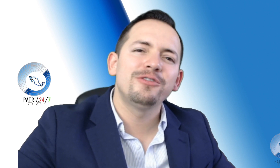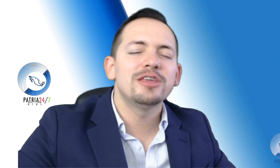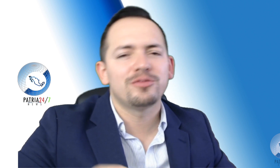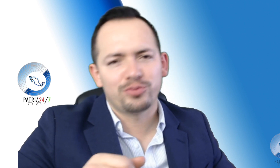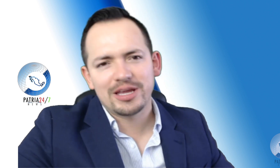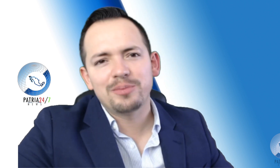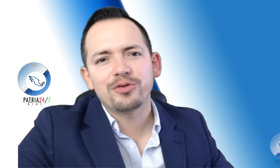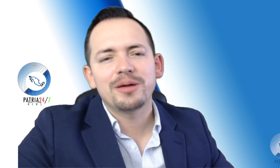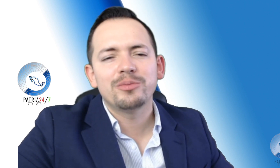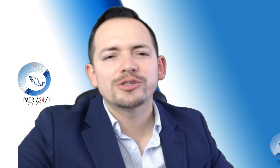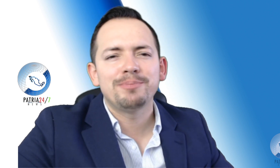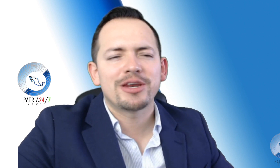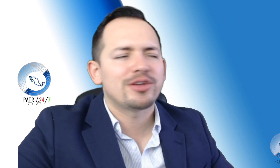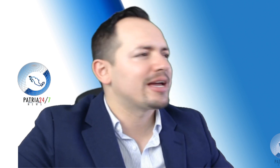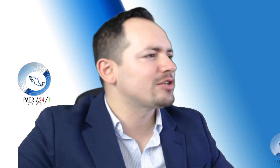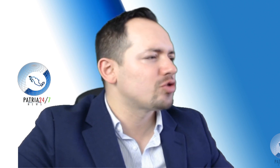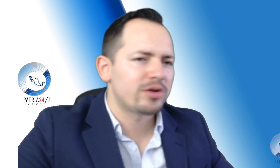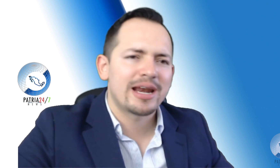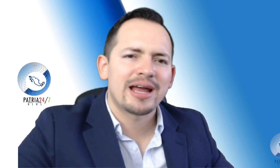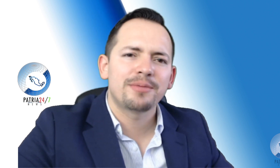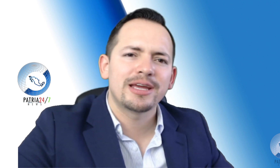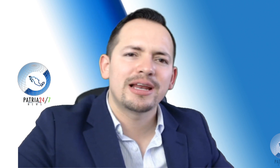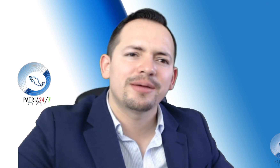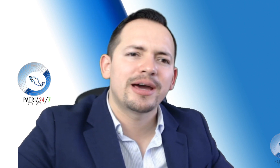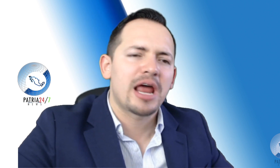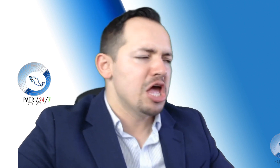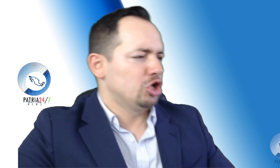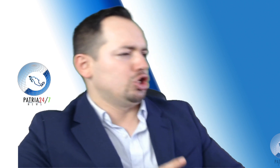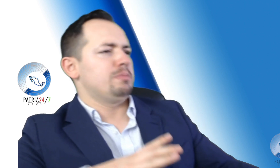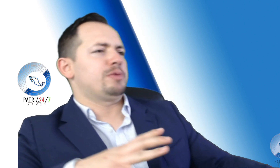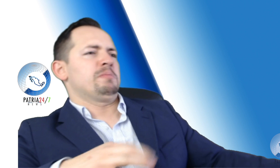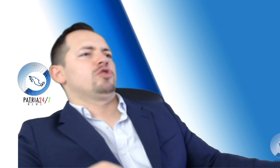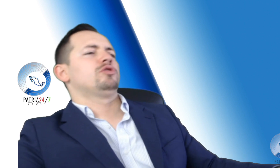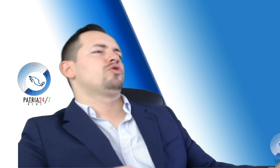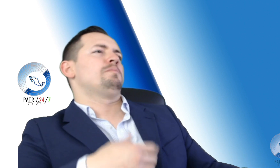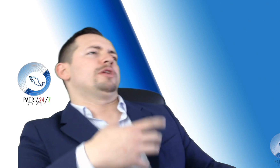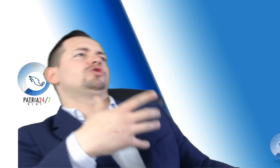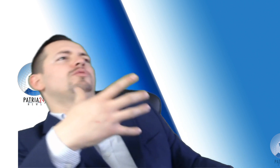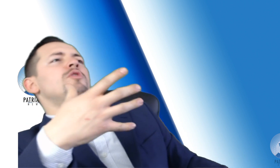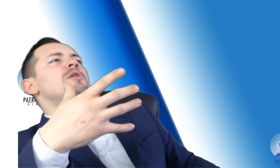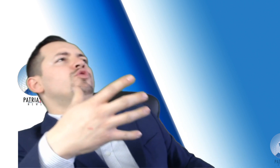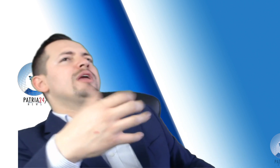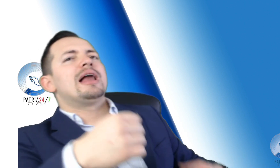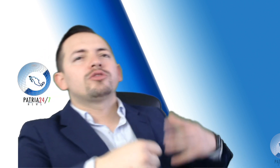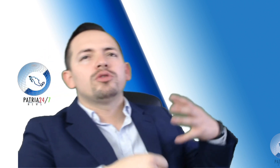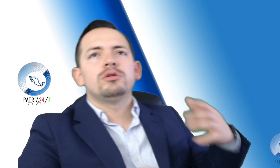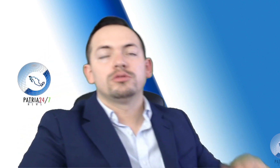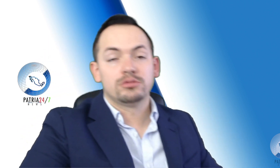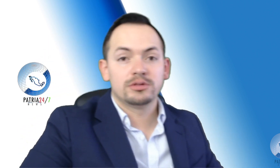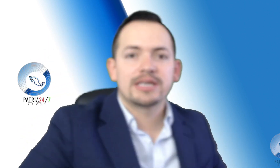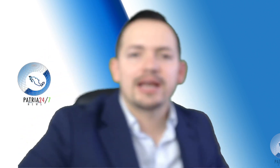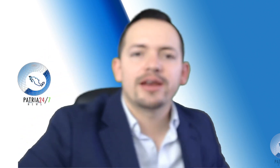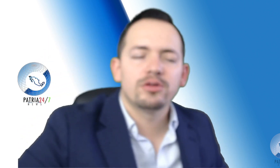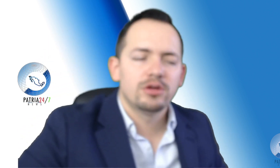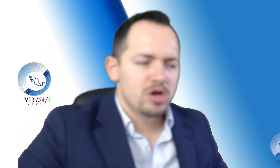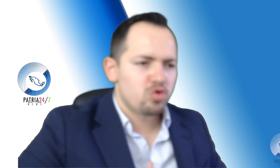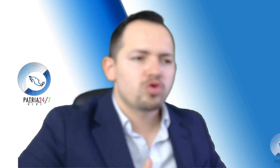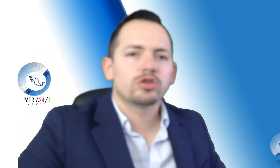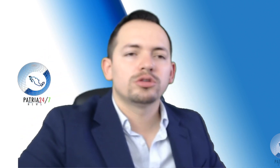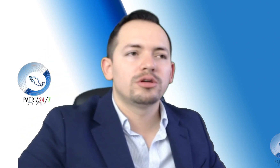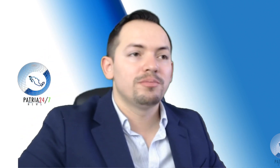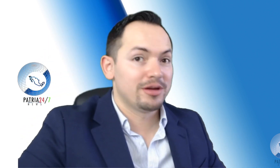ha influido. Por ejemplo, ya vimos el periodicazo con Ana Gabriela Guevara. Sí, primero con un precio muy alto, un